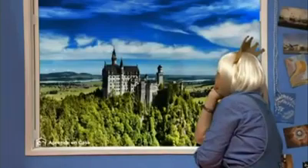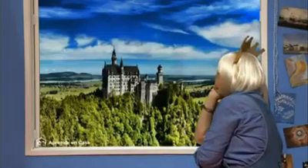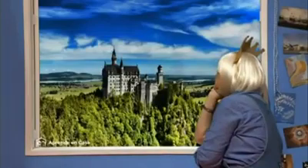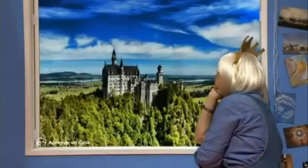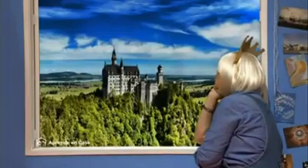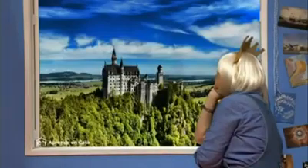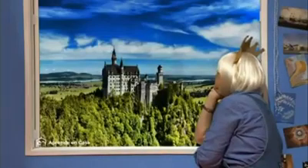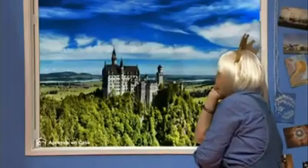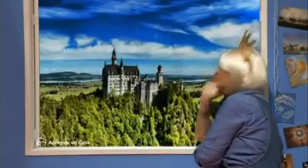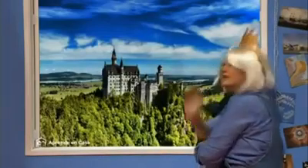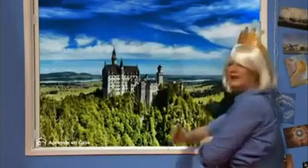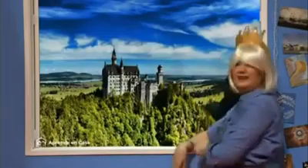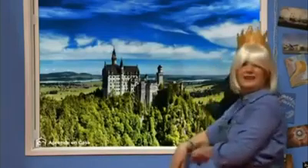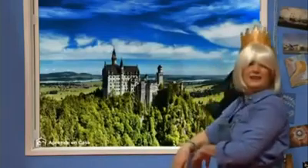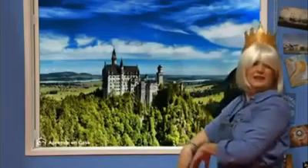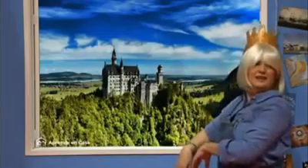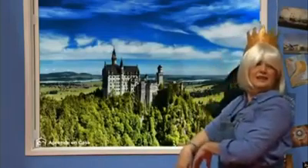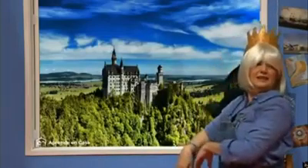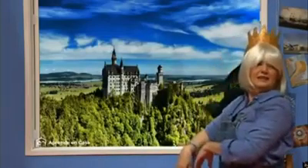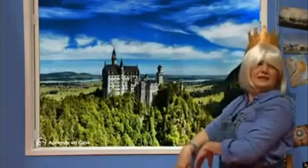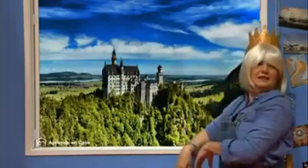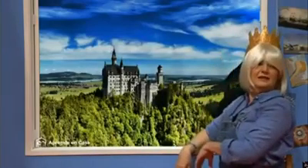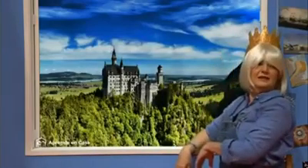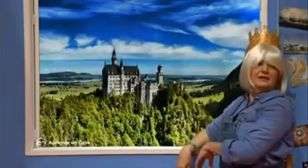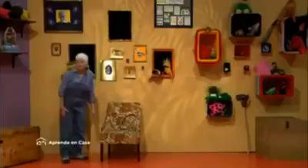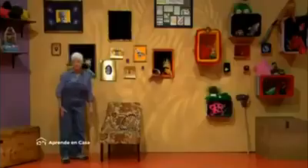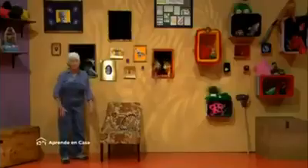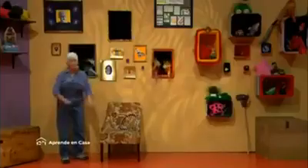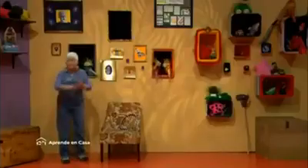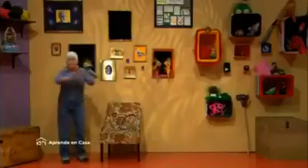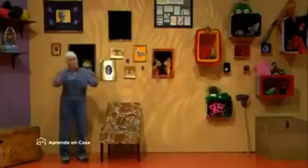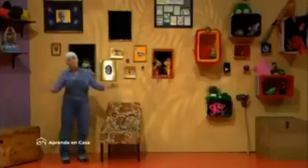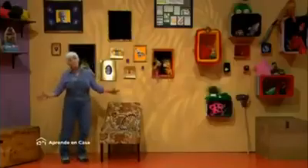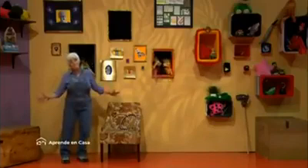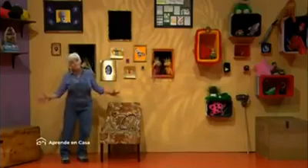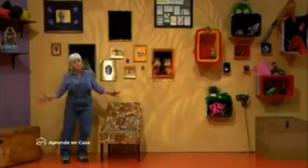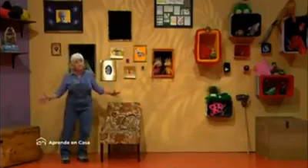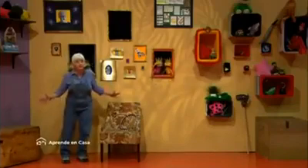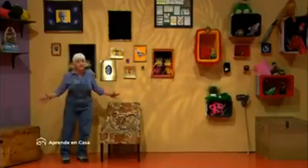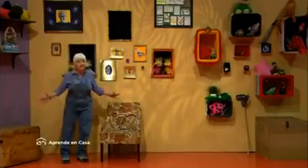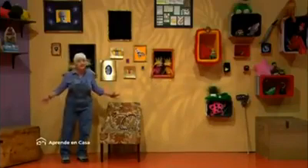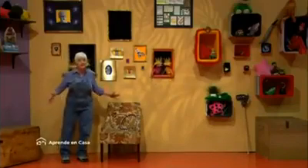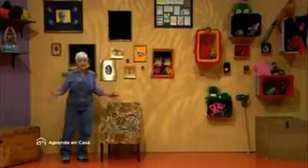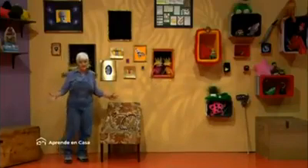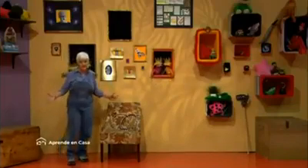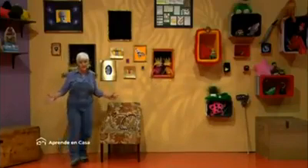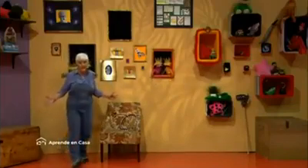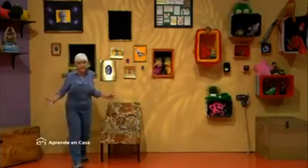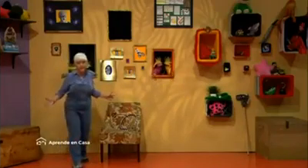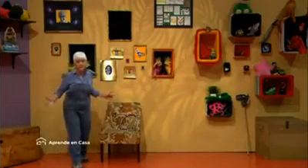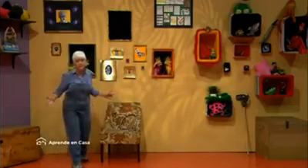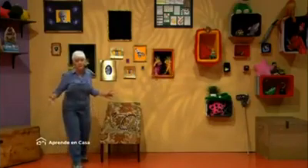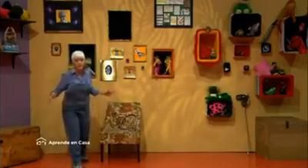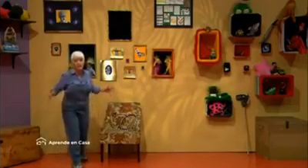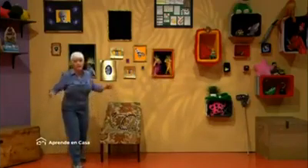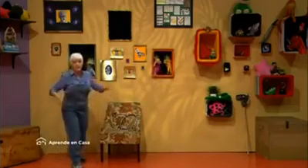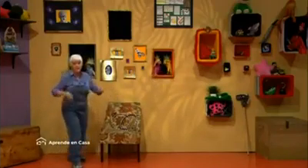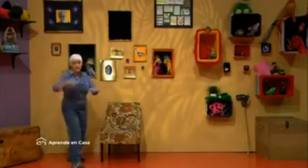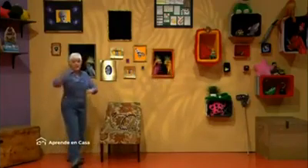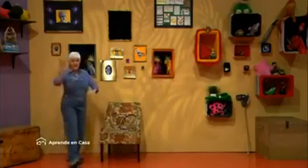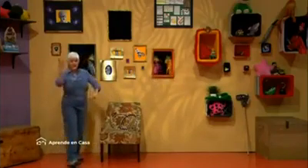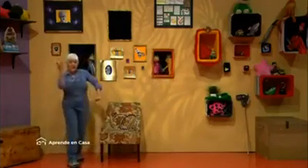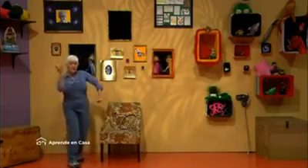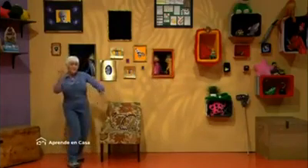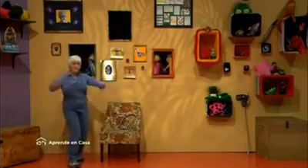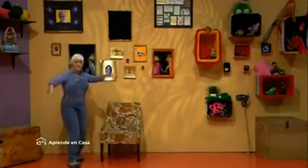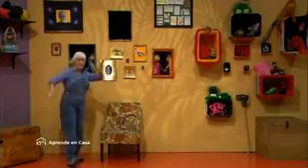¡Meunet! ¡Meunet! ¿Eh? Bueno, y también, por supuesto, llevaban clases de caballería, ¿no? Que es esto de